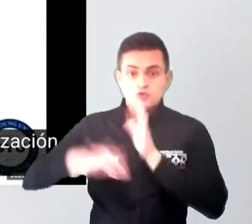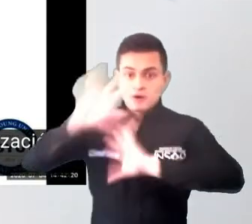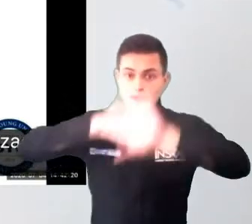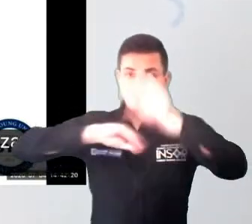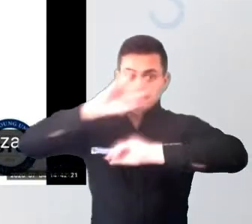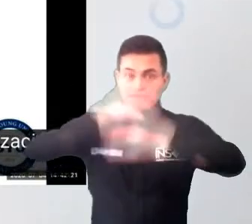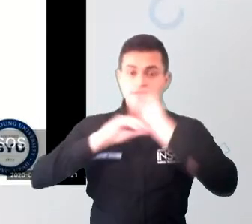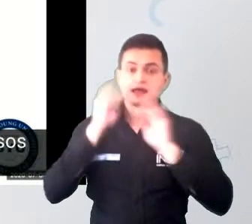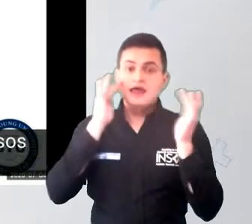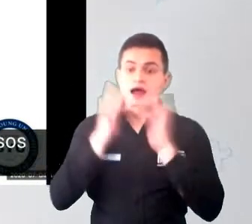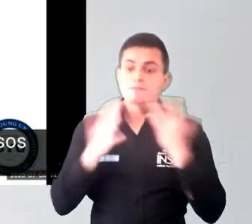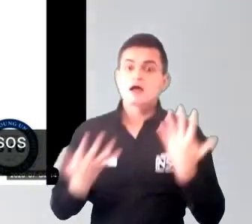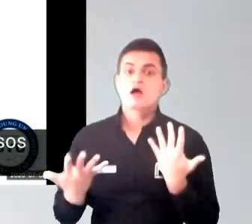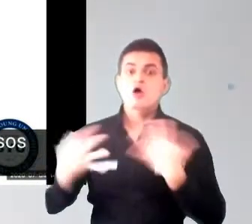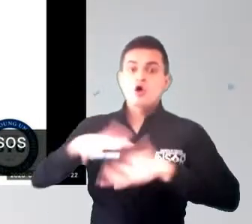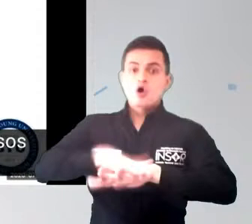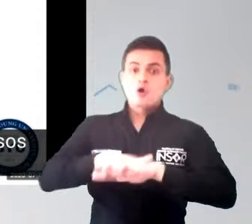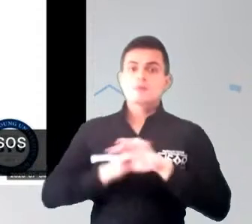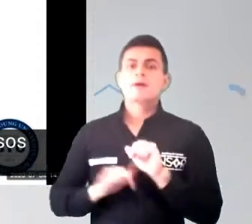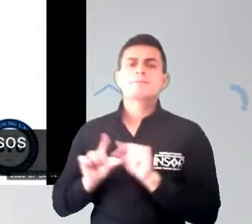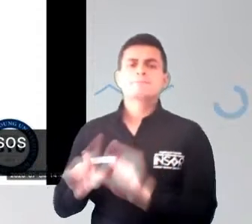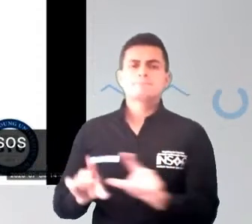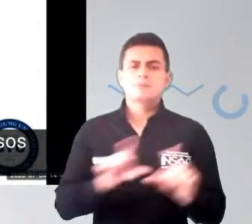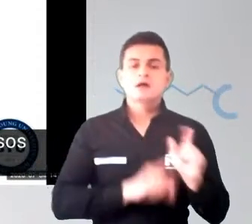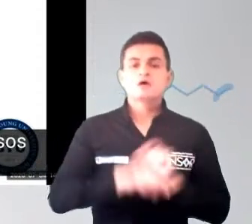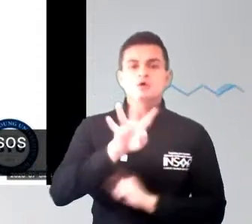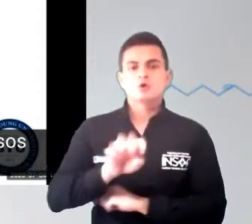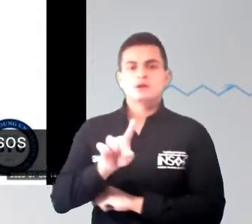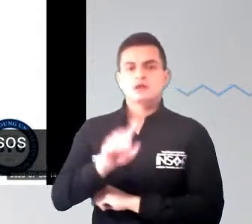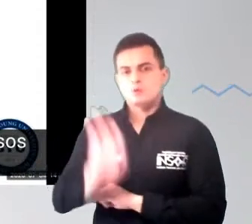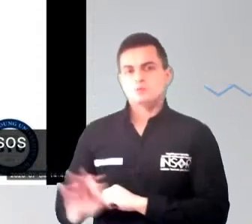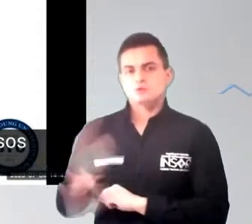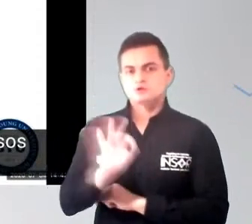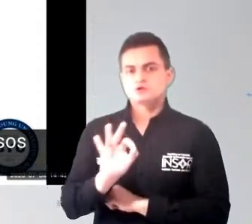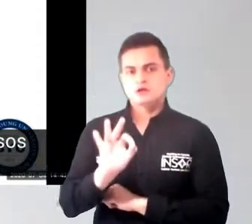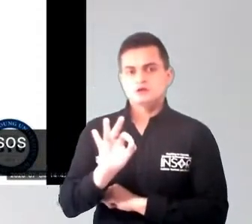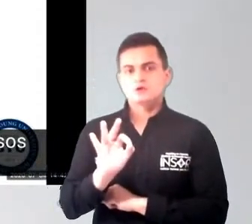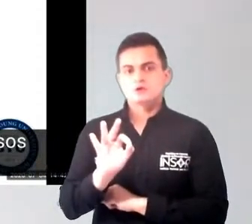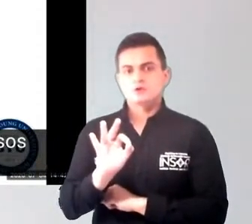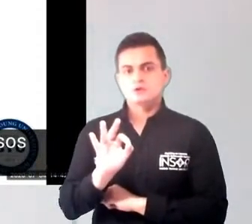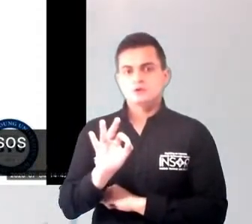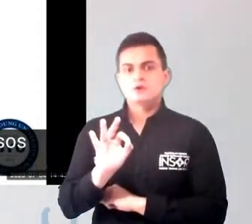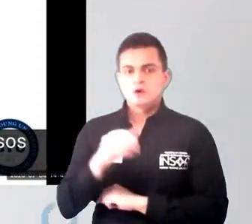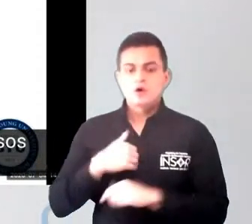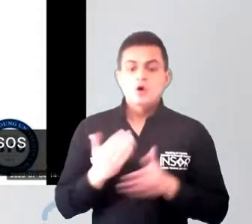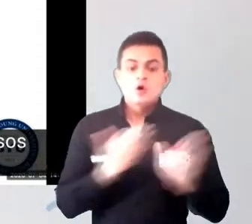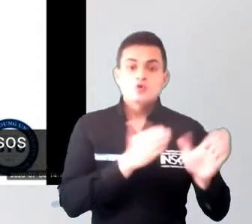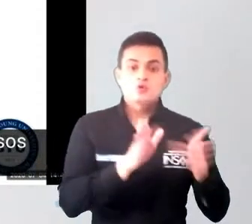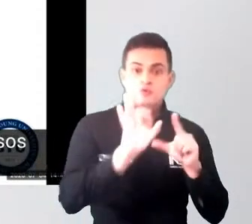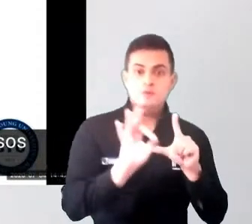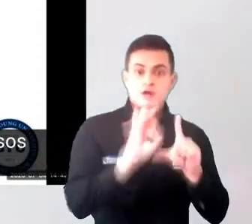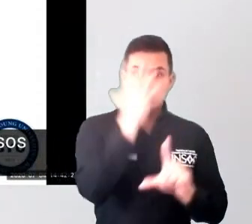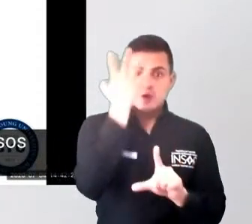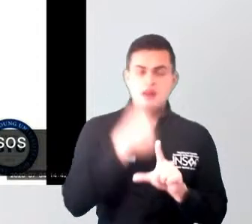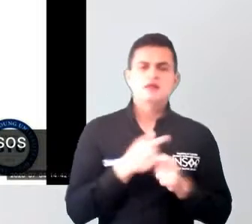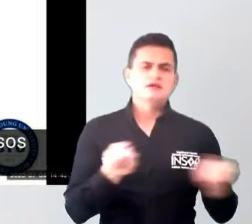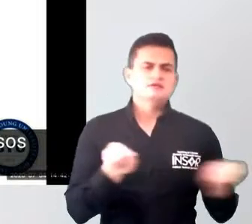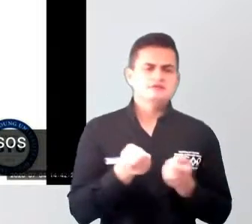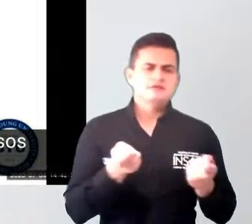la tasa de finalización es del 91%. Para los cursos en línea está muy cerca, es